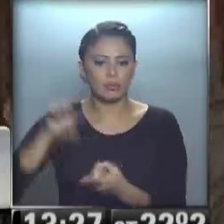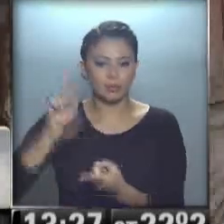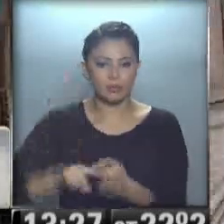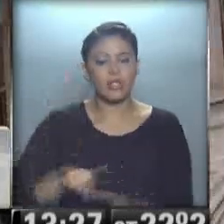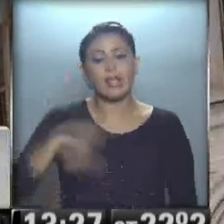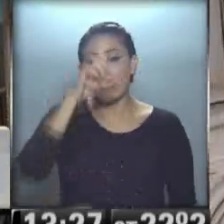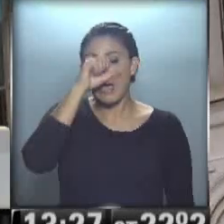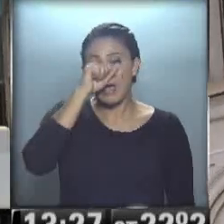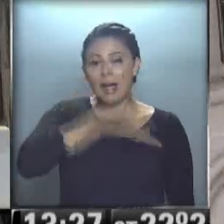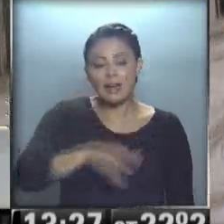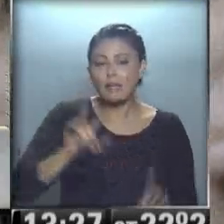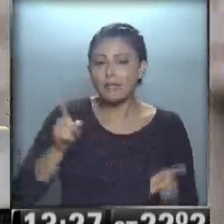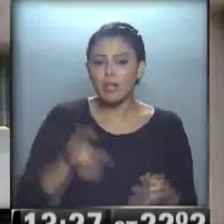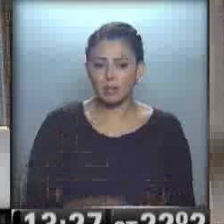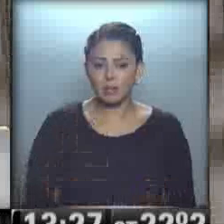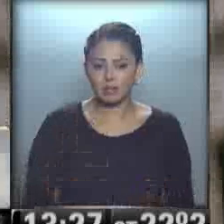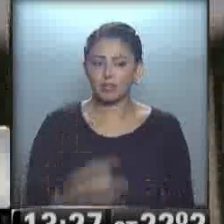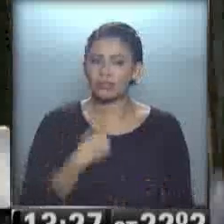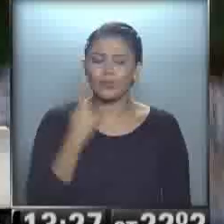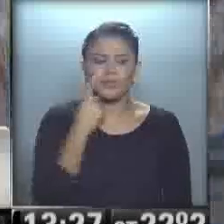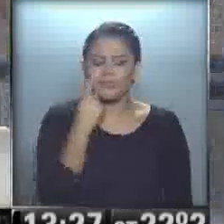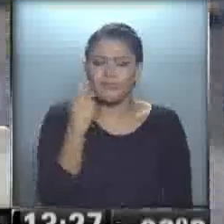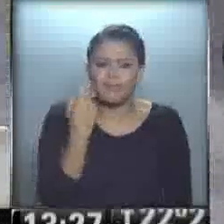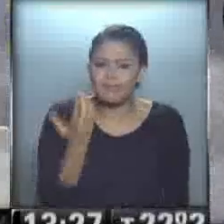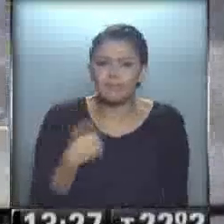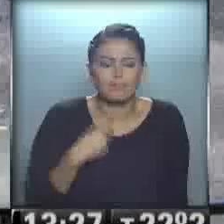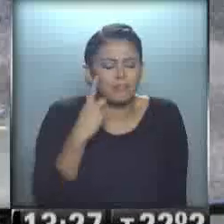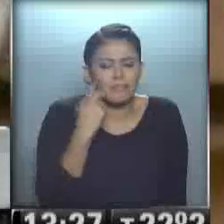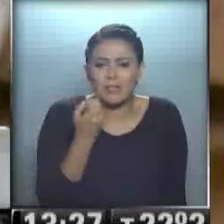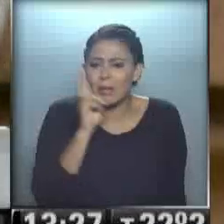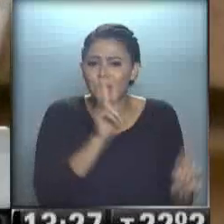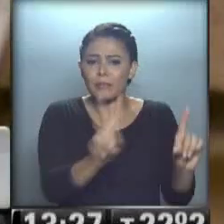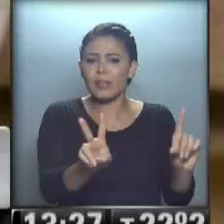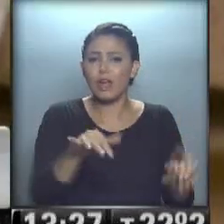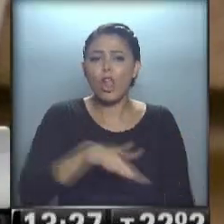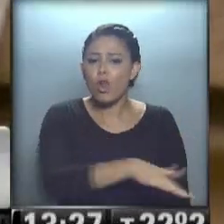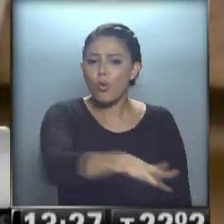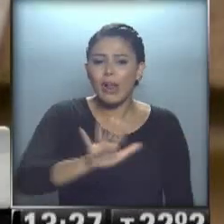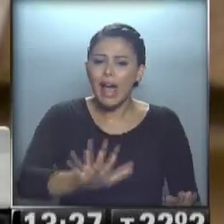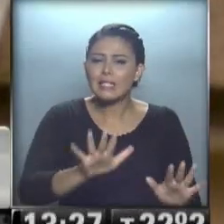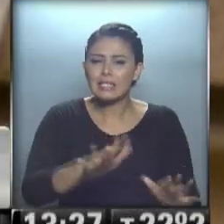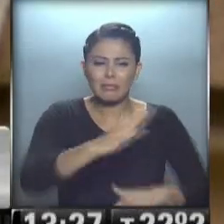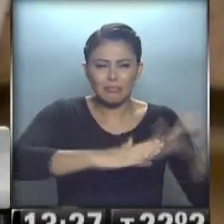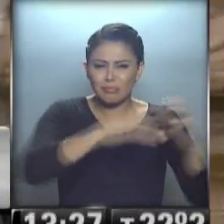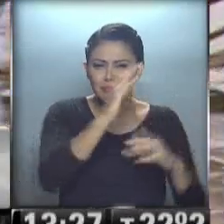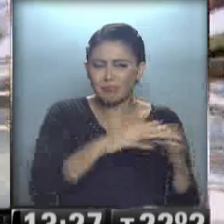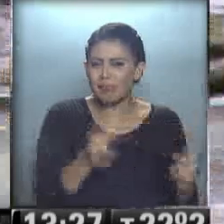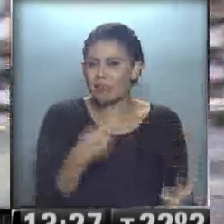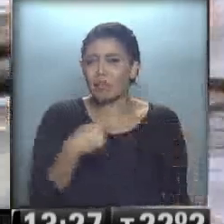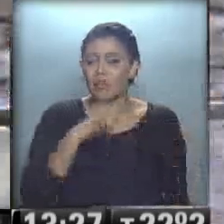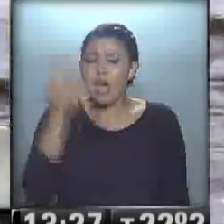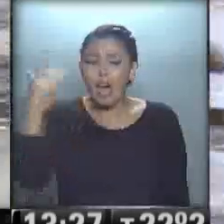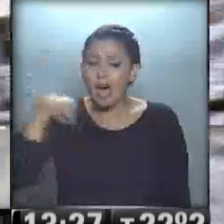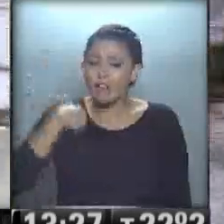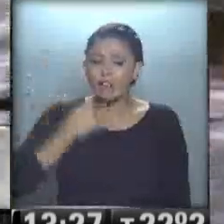jardín ocurrió lo mismo, así que esto me entristece, a mí esto me entristece, ver esos lugares así, esas construcciones en las cuales yo he jugado